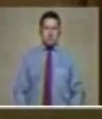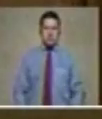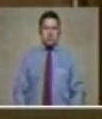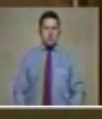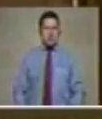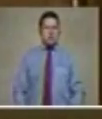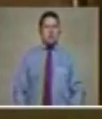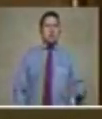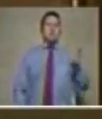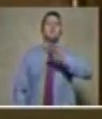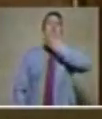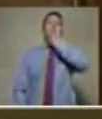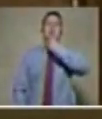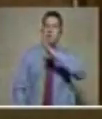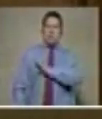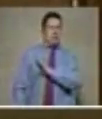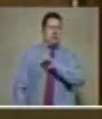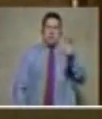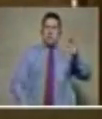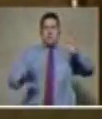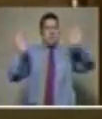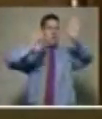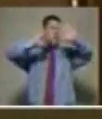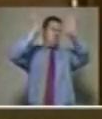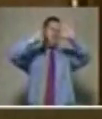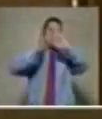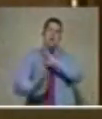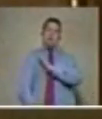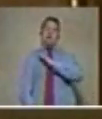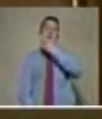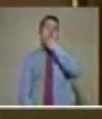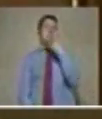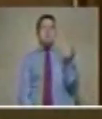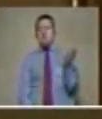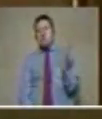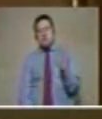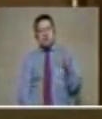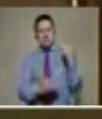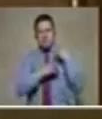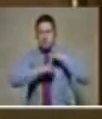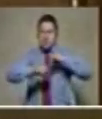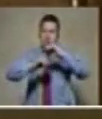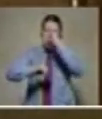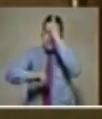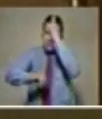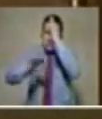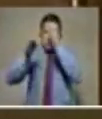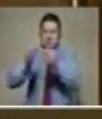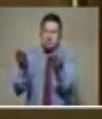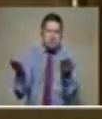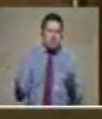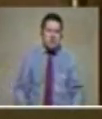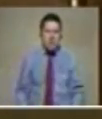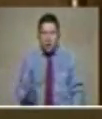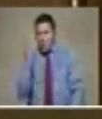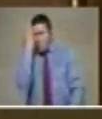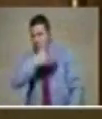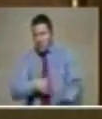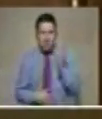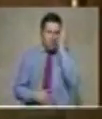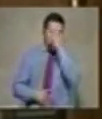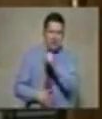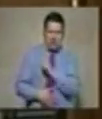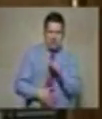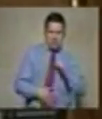de enrique peñalosa es inimaginable al punto que su función de hospital es que no es otra cosa que camuflar la